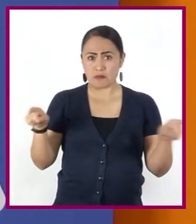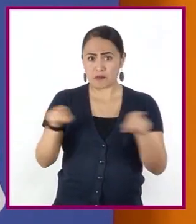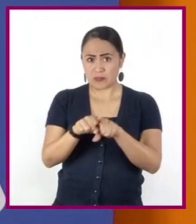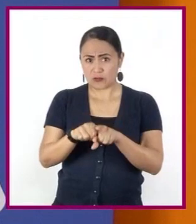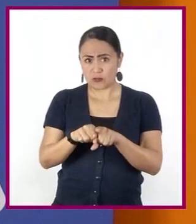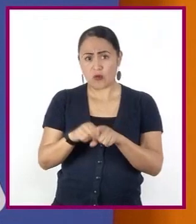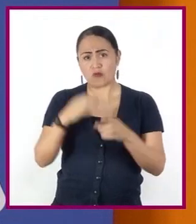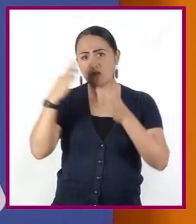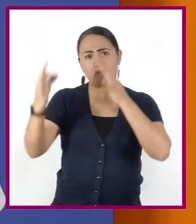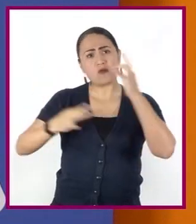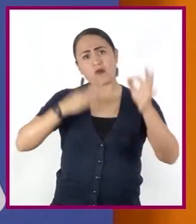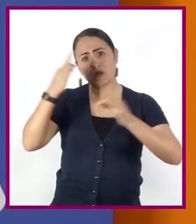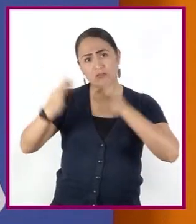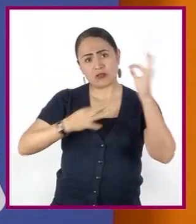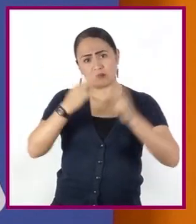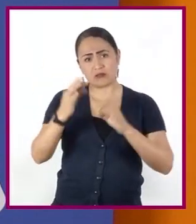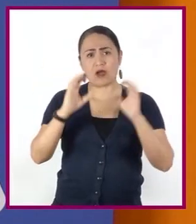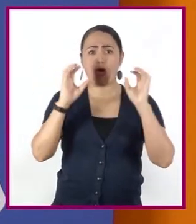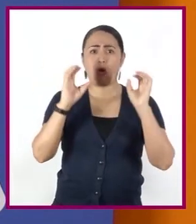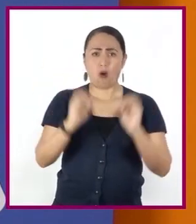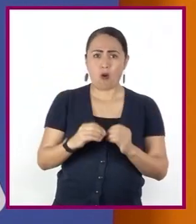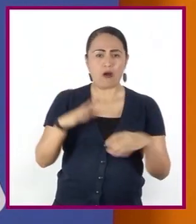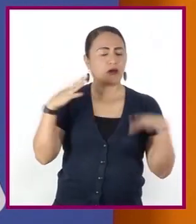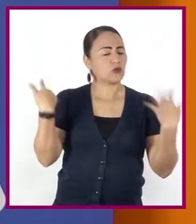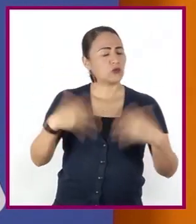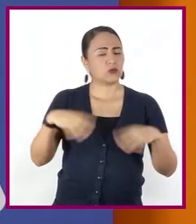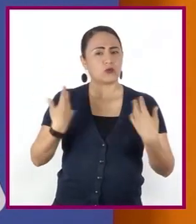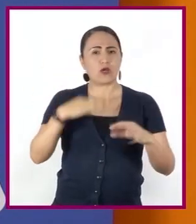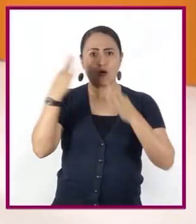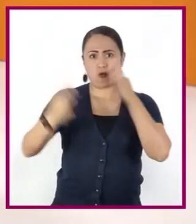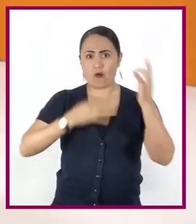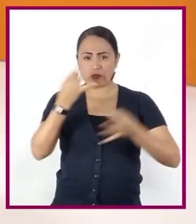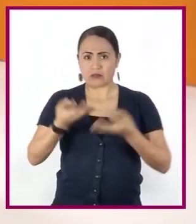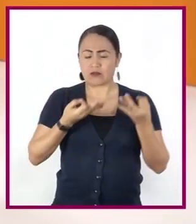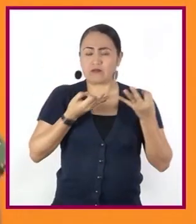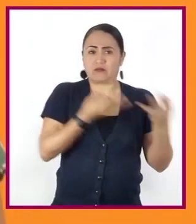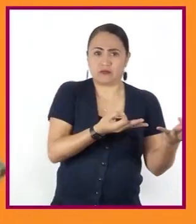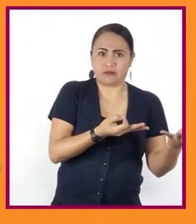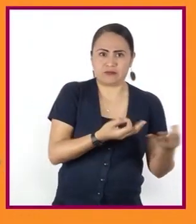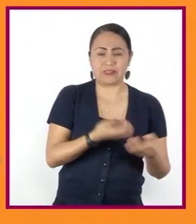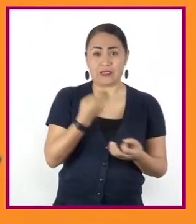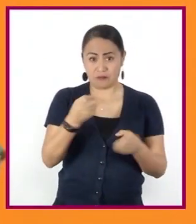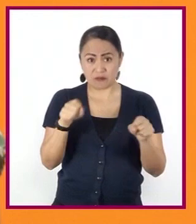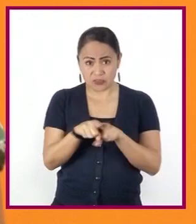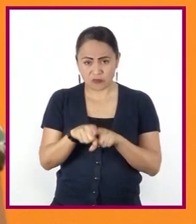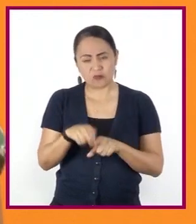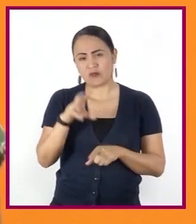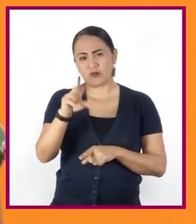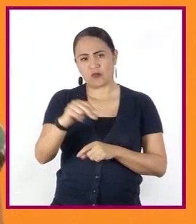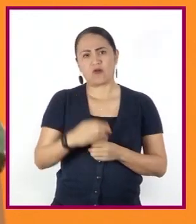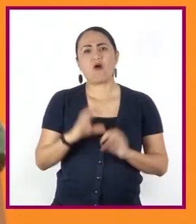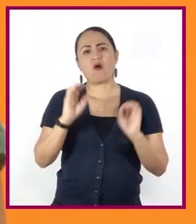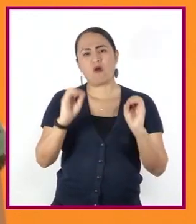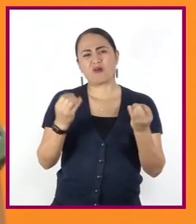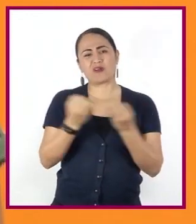decir una noticia que decir una gran noticia. Y desde luego, no es igual decir